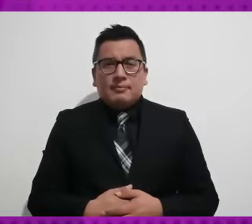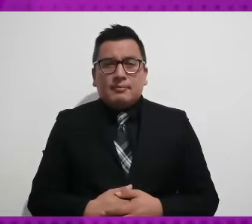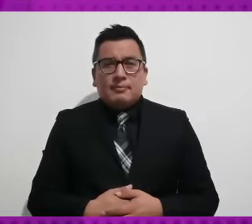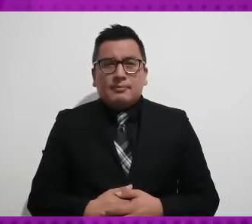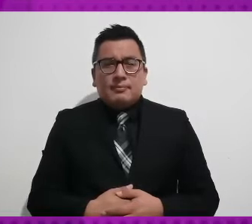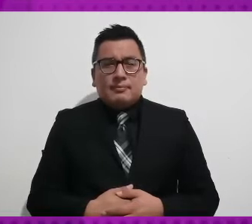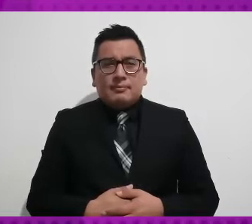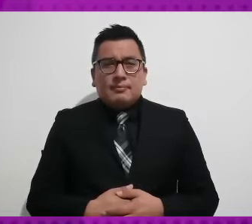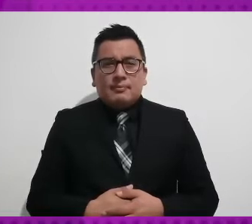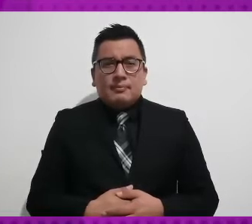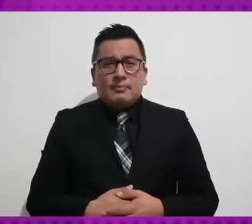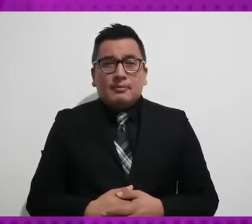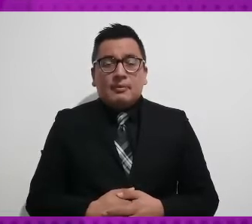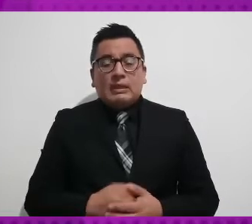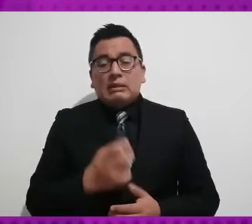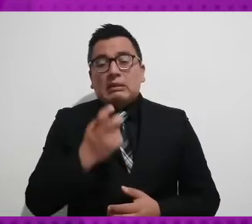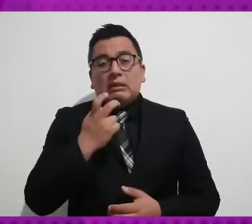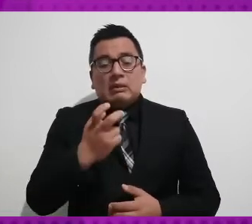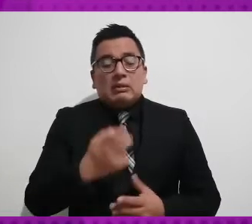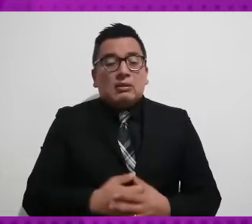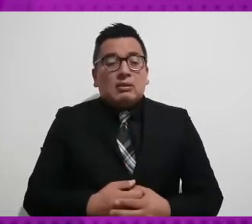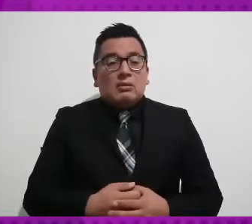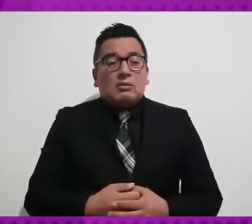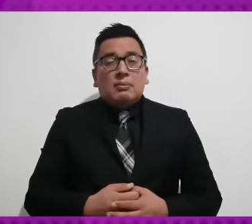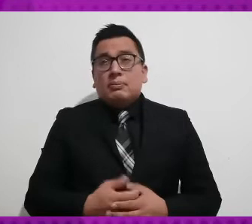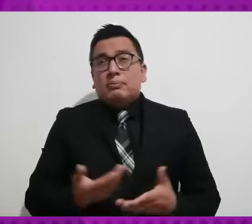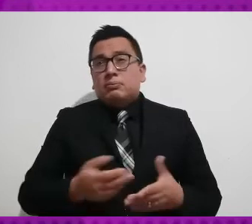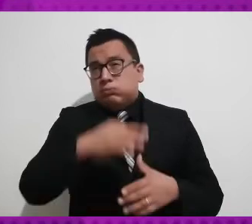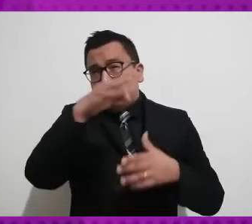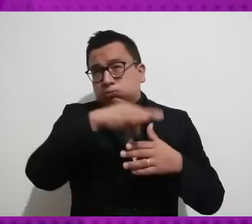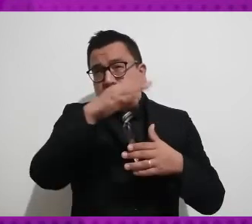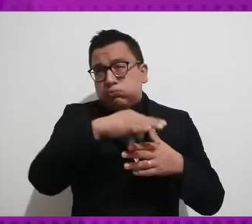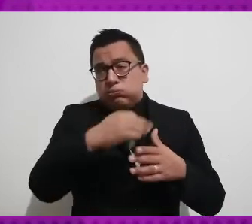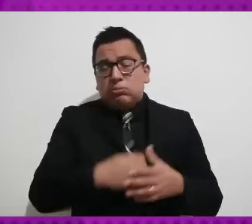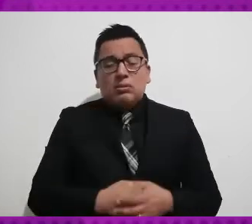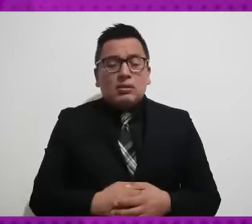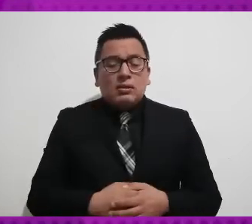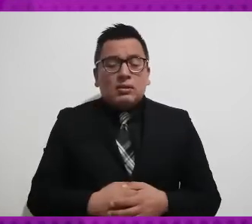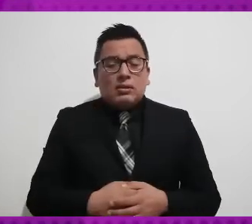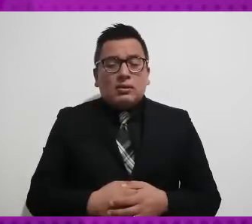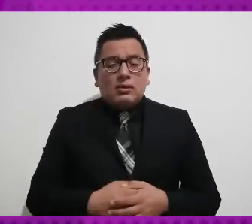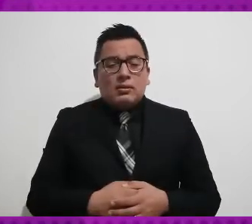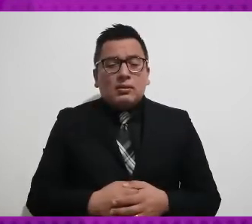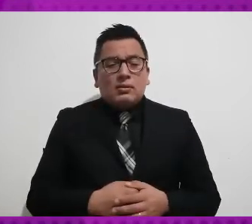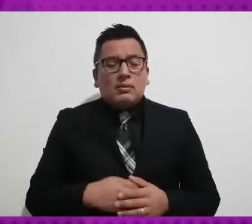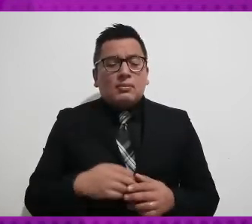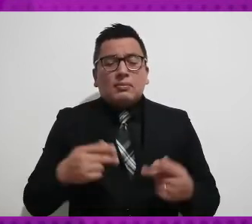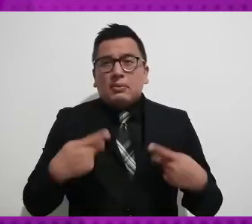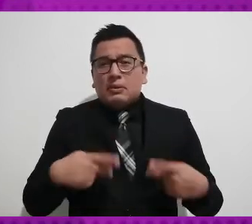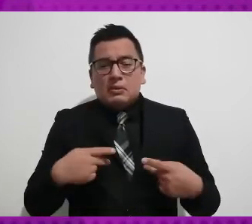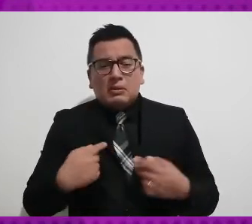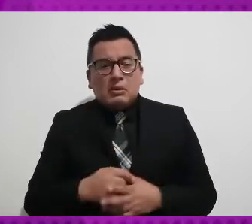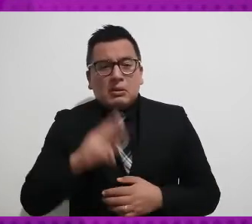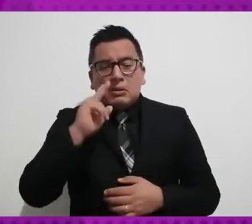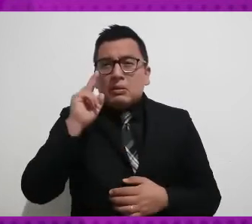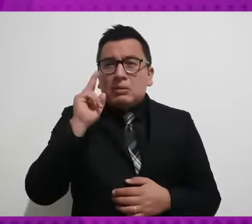ido dando precisamente este fenómeno de que las elecciones pues se van reconociendo el